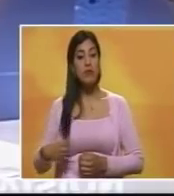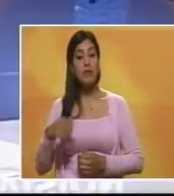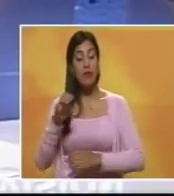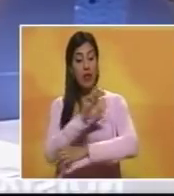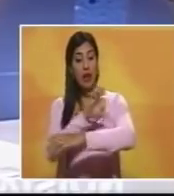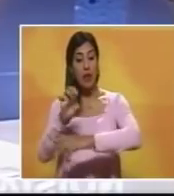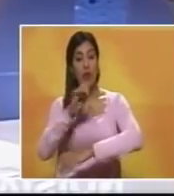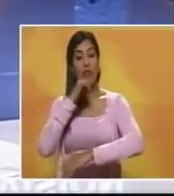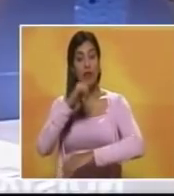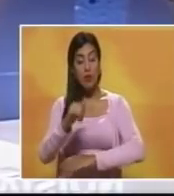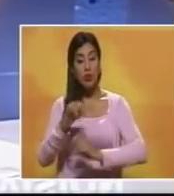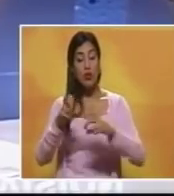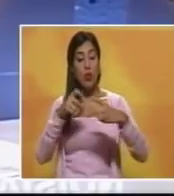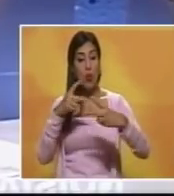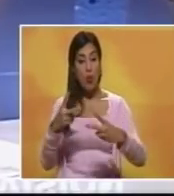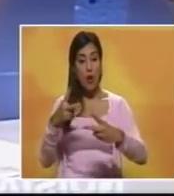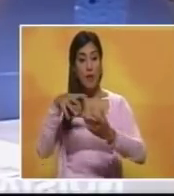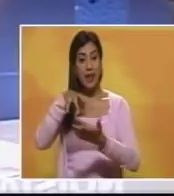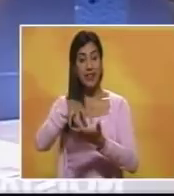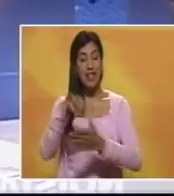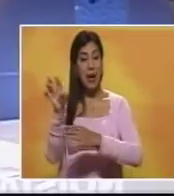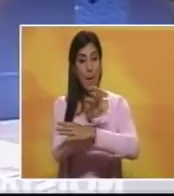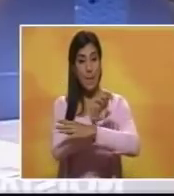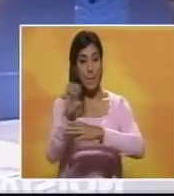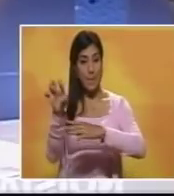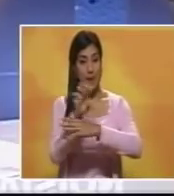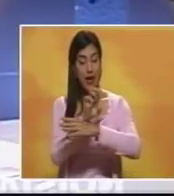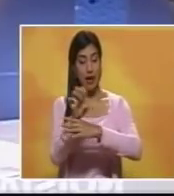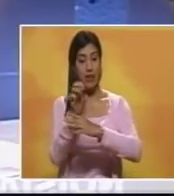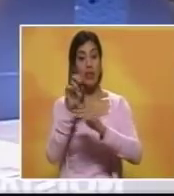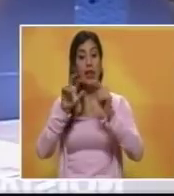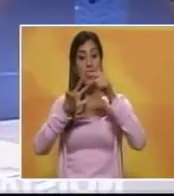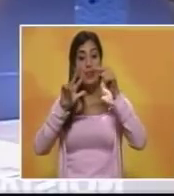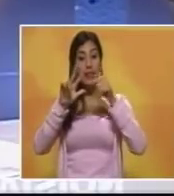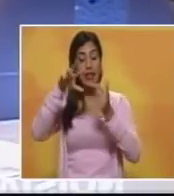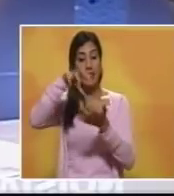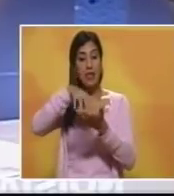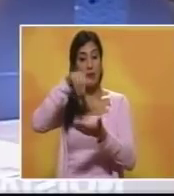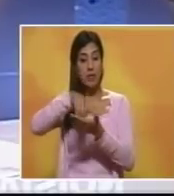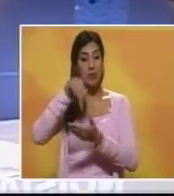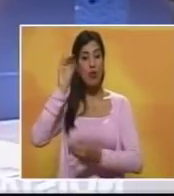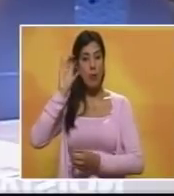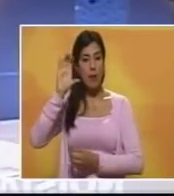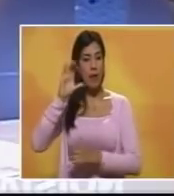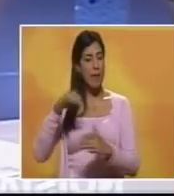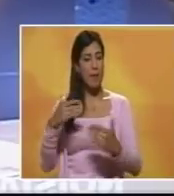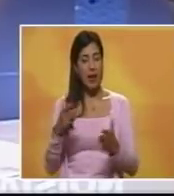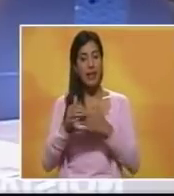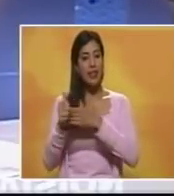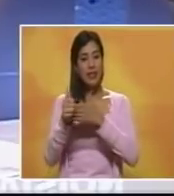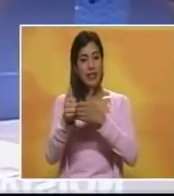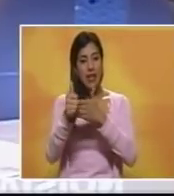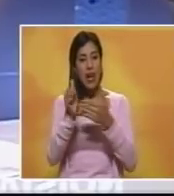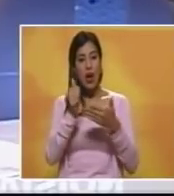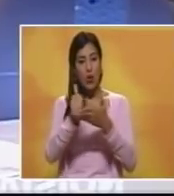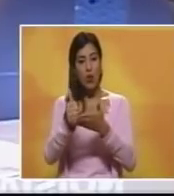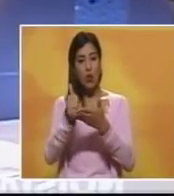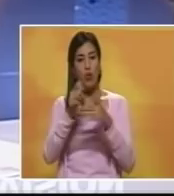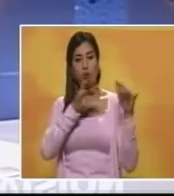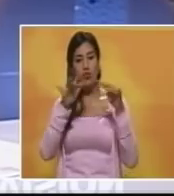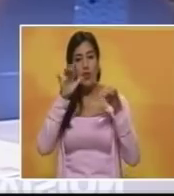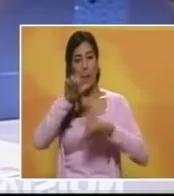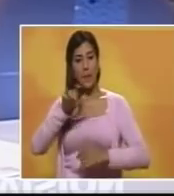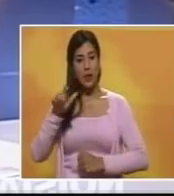Ecuador anunció la renovación del estado de emergencia migratorio en 3 provincias de ese país para seguir afrontando la oleada de